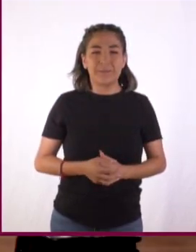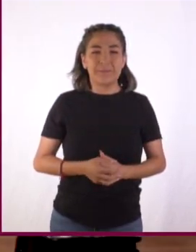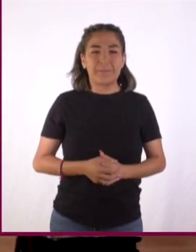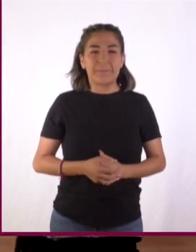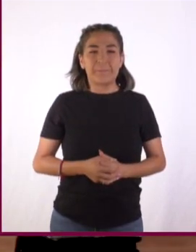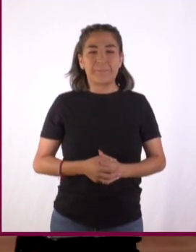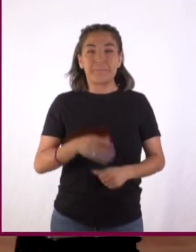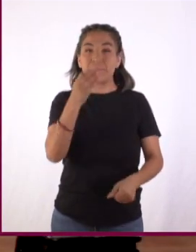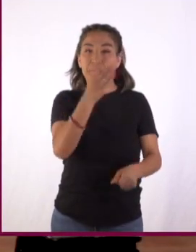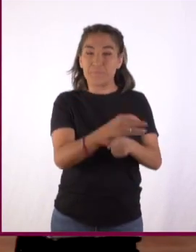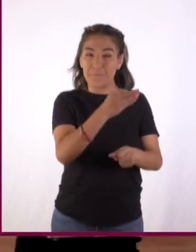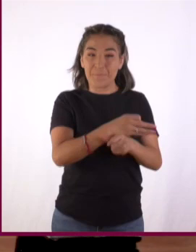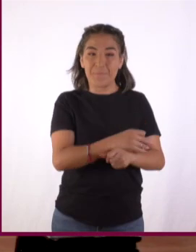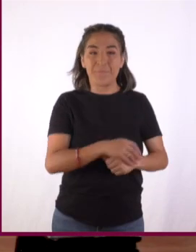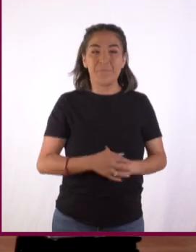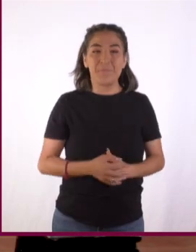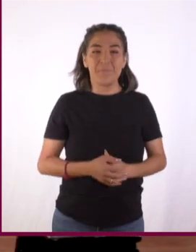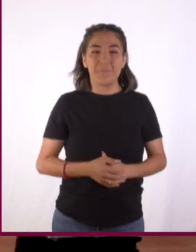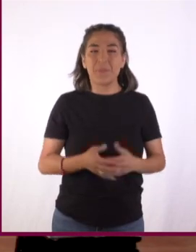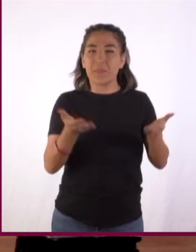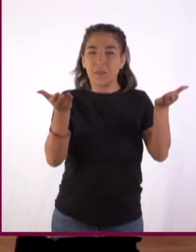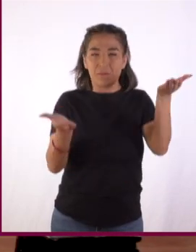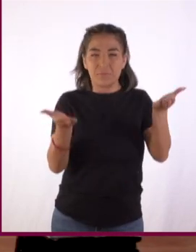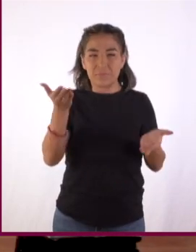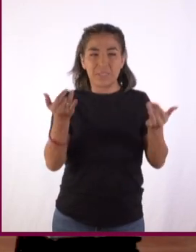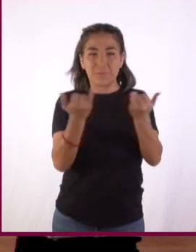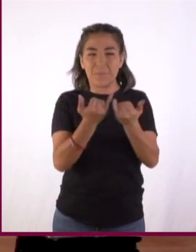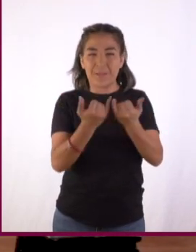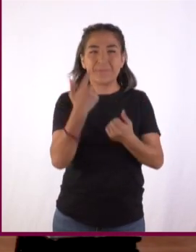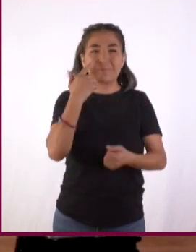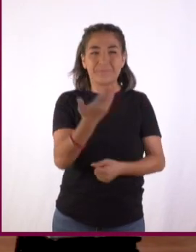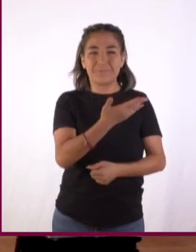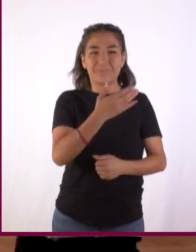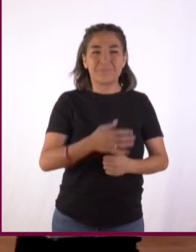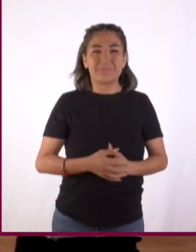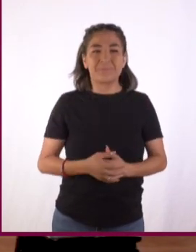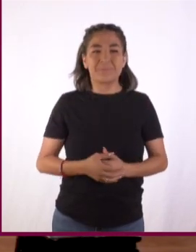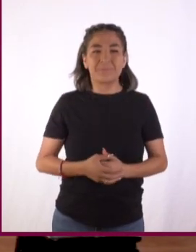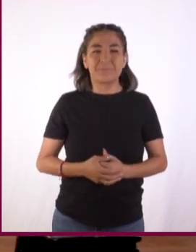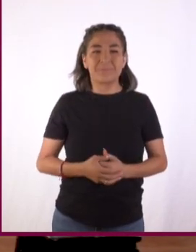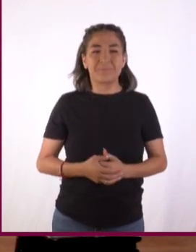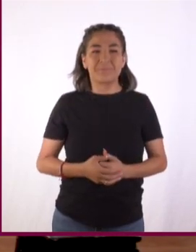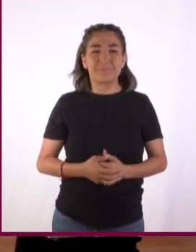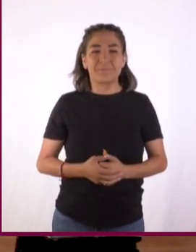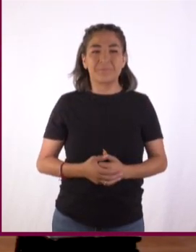objeto. En este caso, para que generen equilibrio, las vamos a poner así.